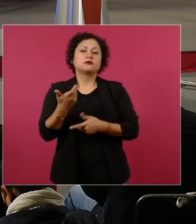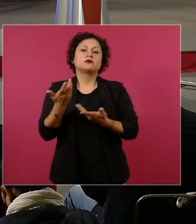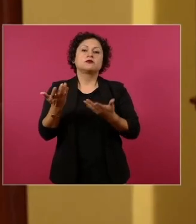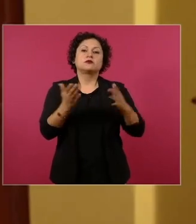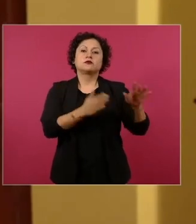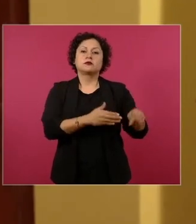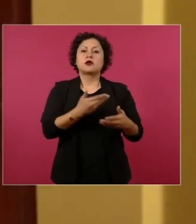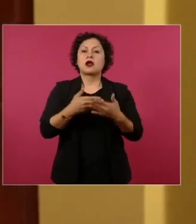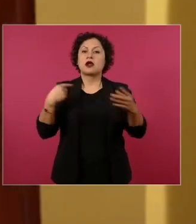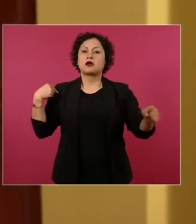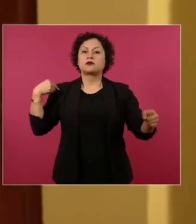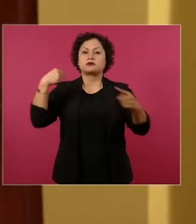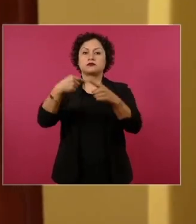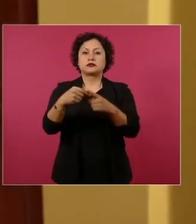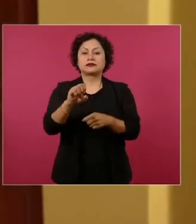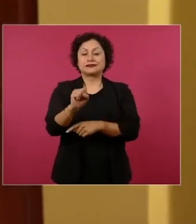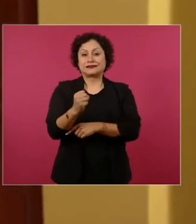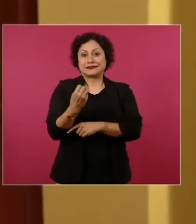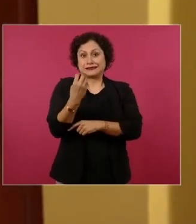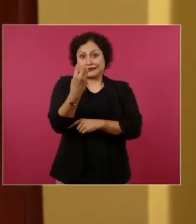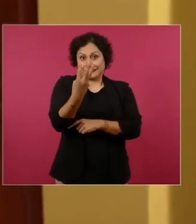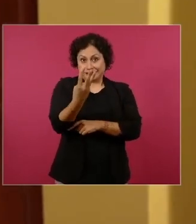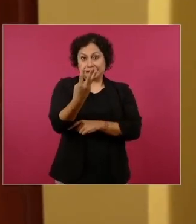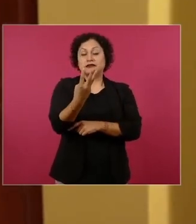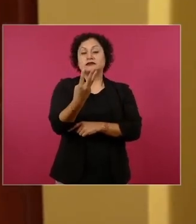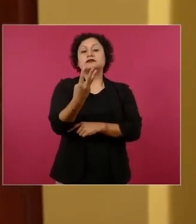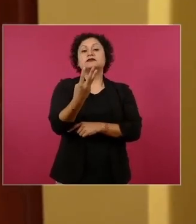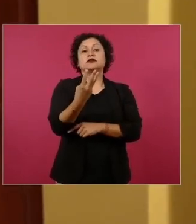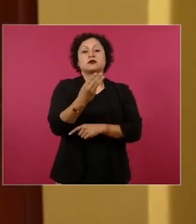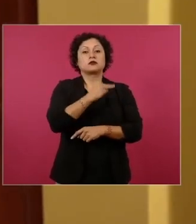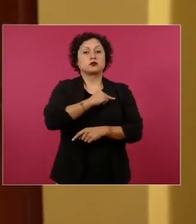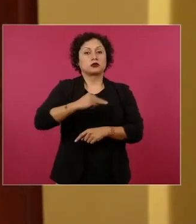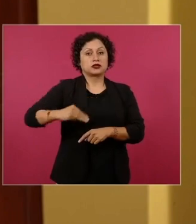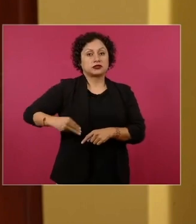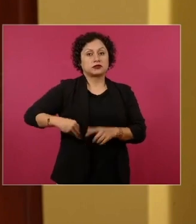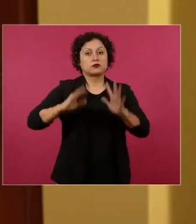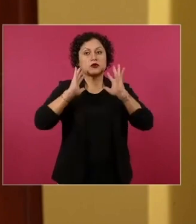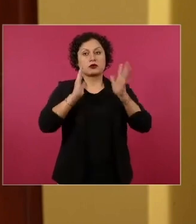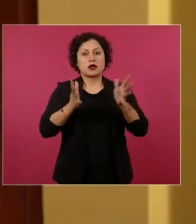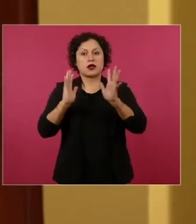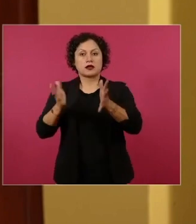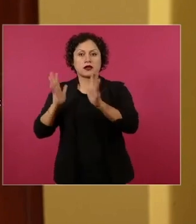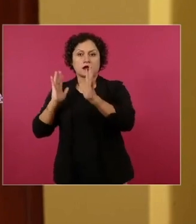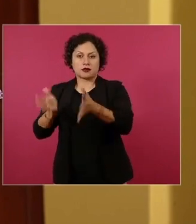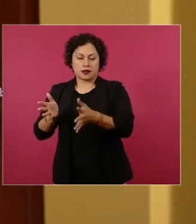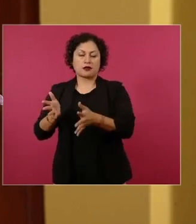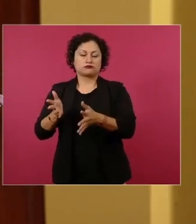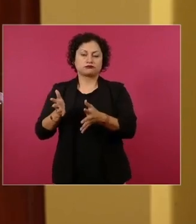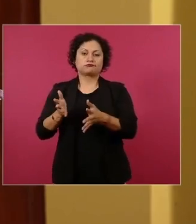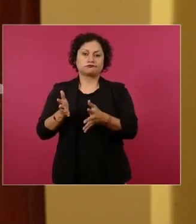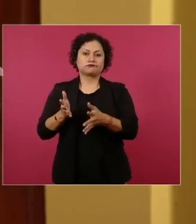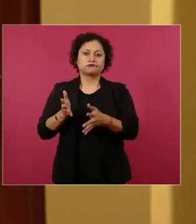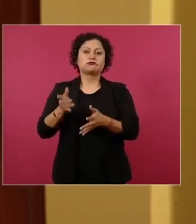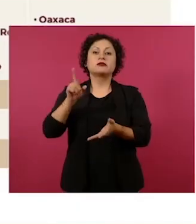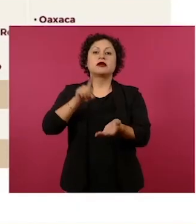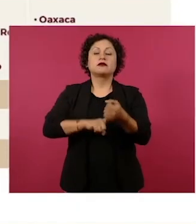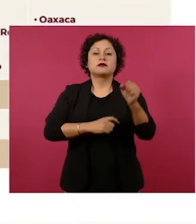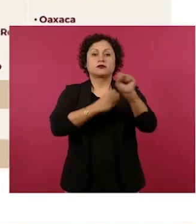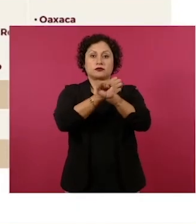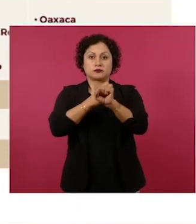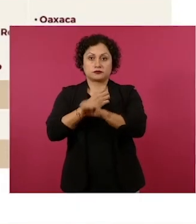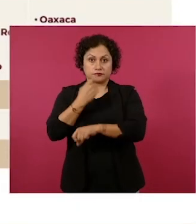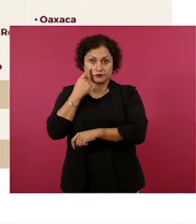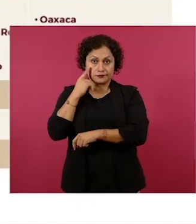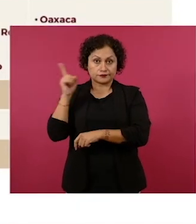a 63 municipios de 21 estados y han sido intercambiados en este programa itinerante 1